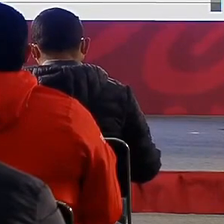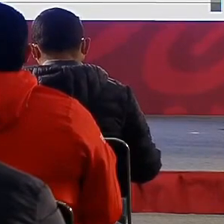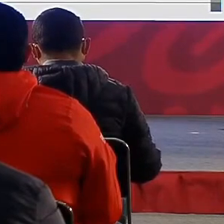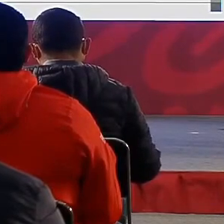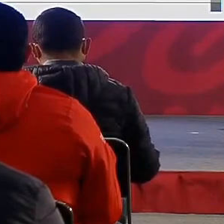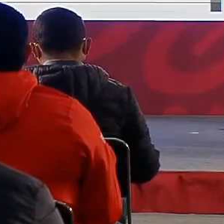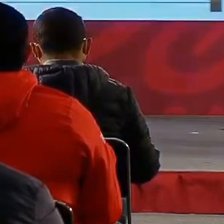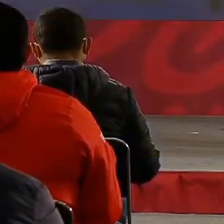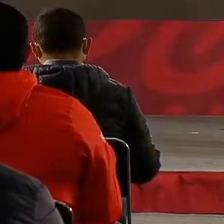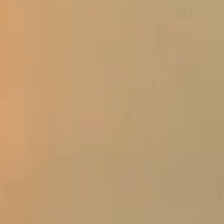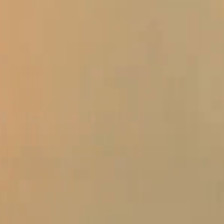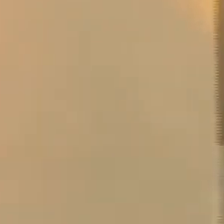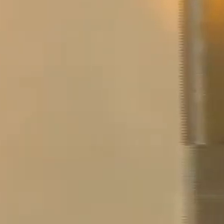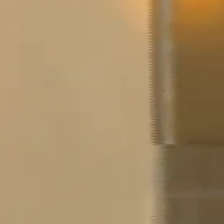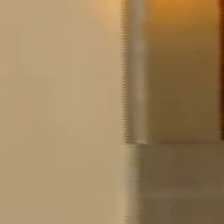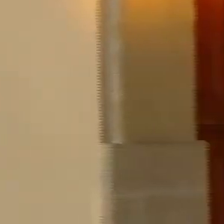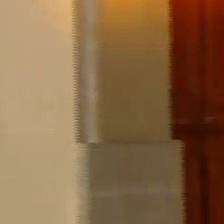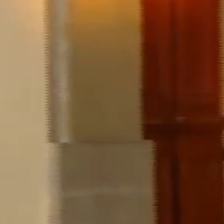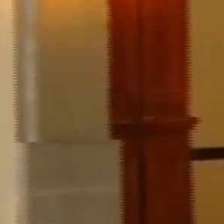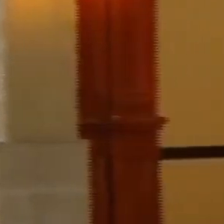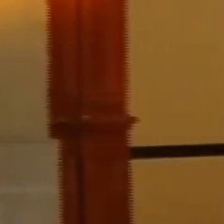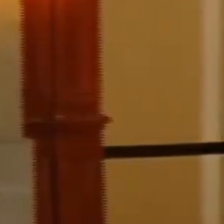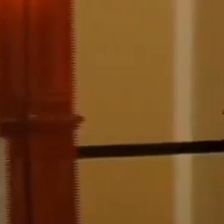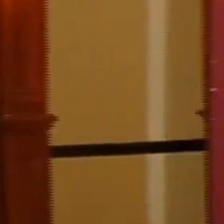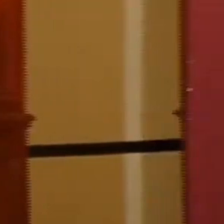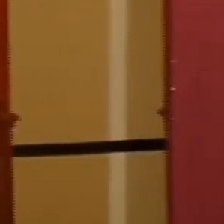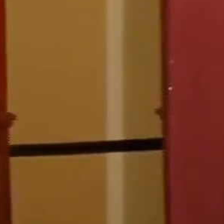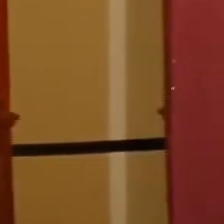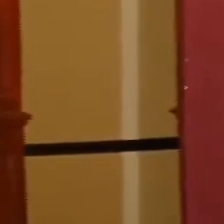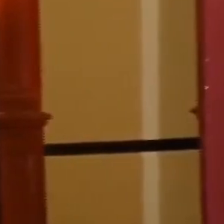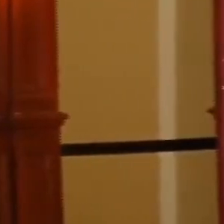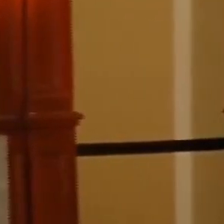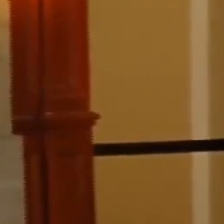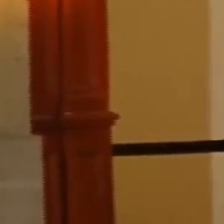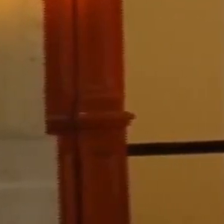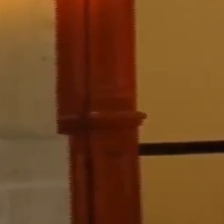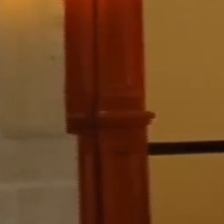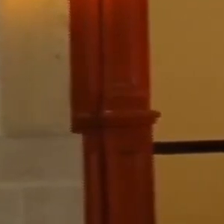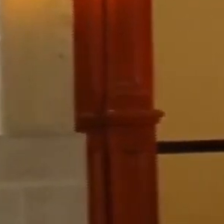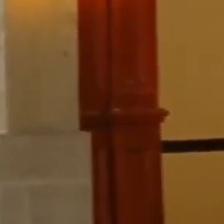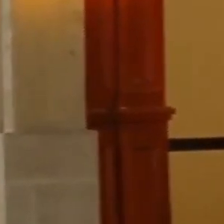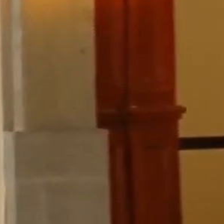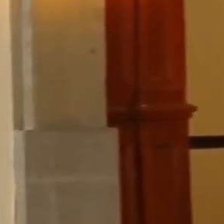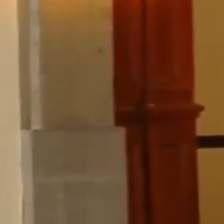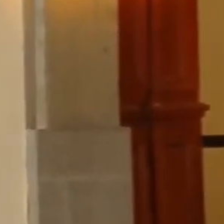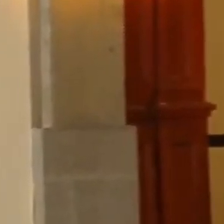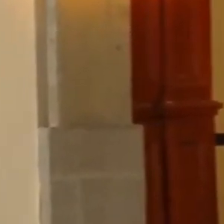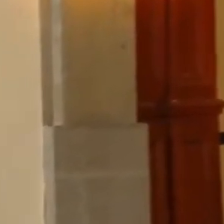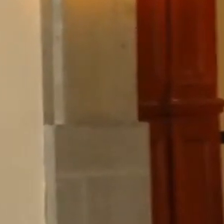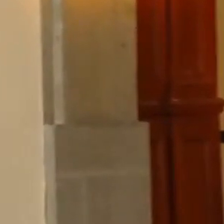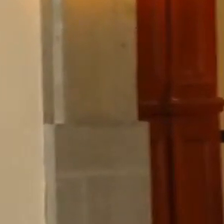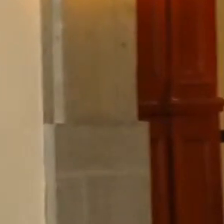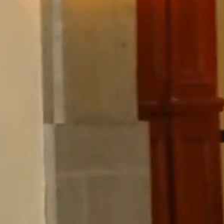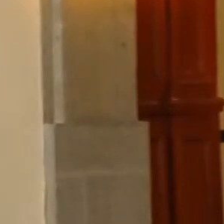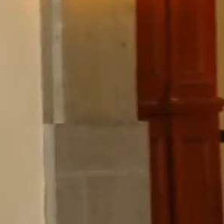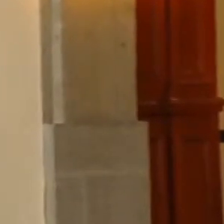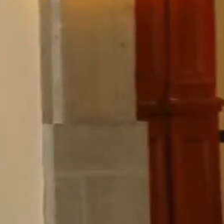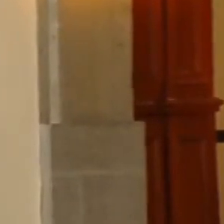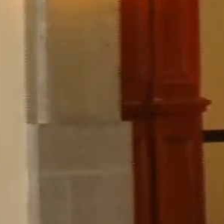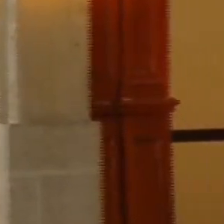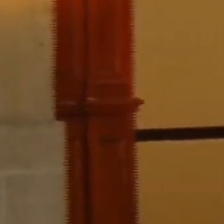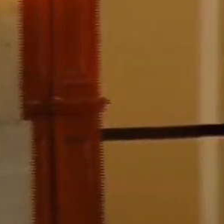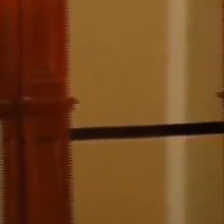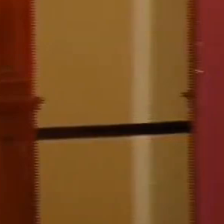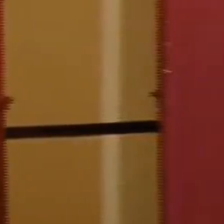Le damos a la siguiente, por favor. El recibo que enseñé ayer dice 2.51 pesos por kilowatt